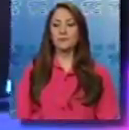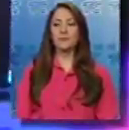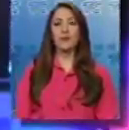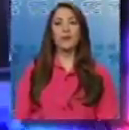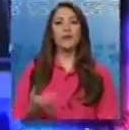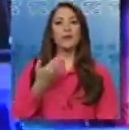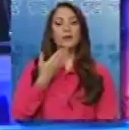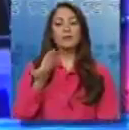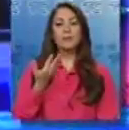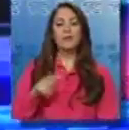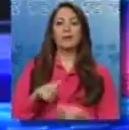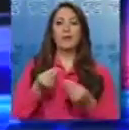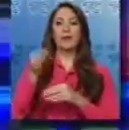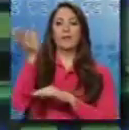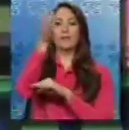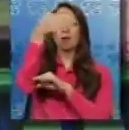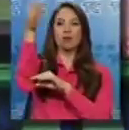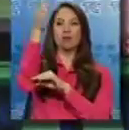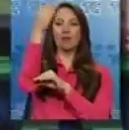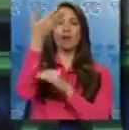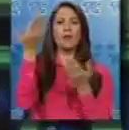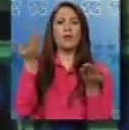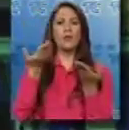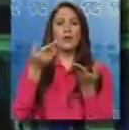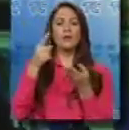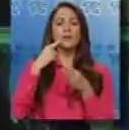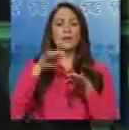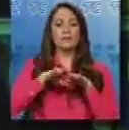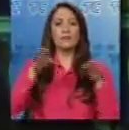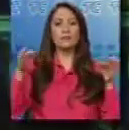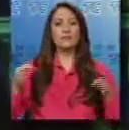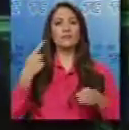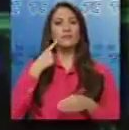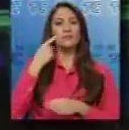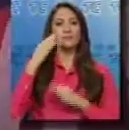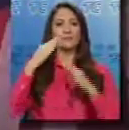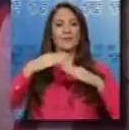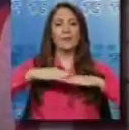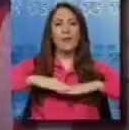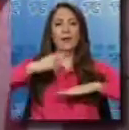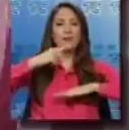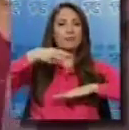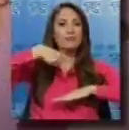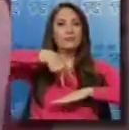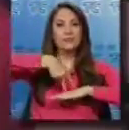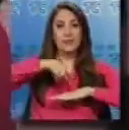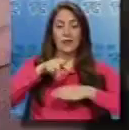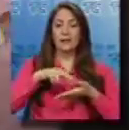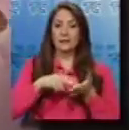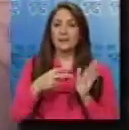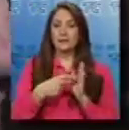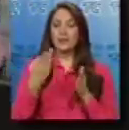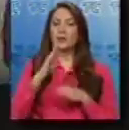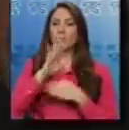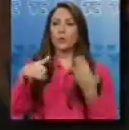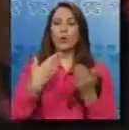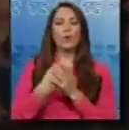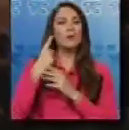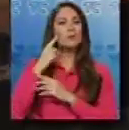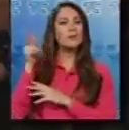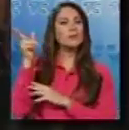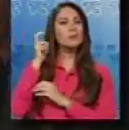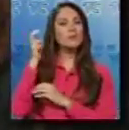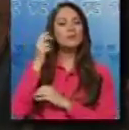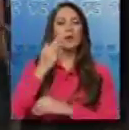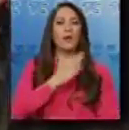Terminó con la colocación de una bandera gigante en el balcón principal del palacio, y en toda la Plaza de la Independencia se escuchaba cantar el